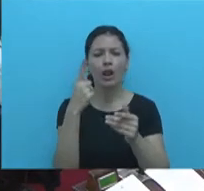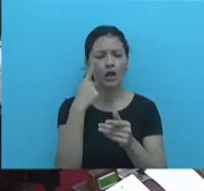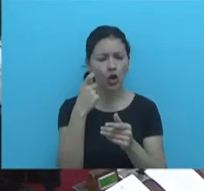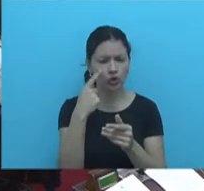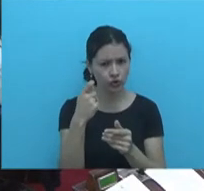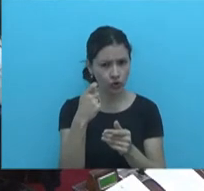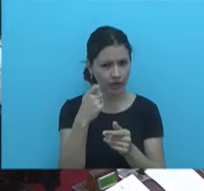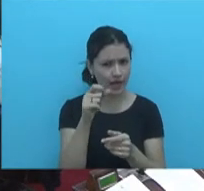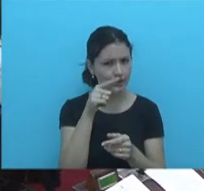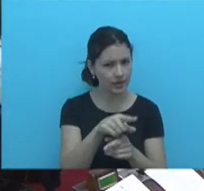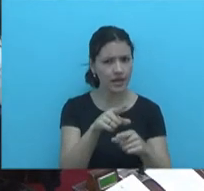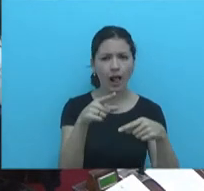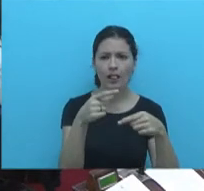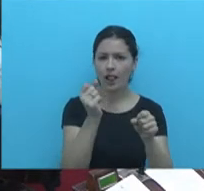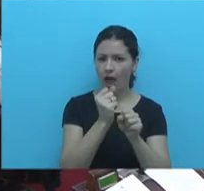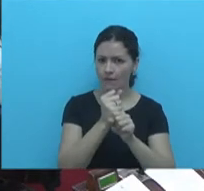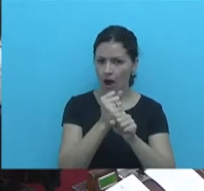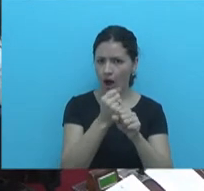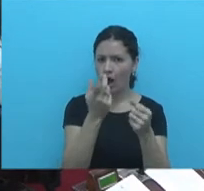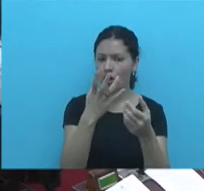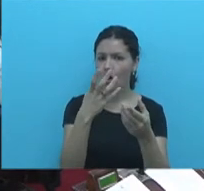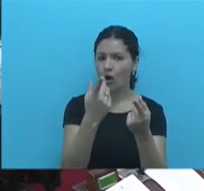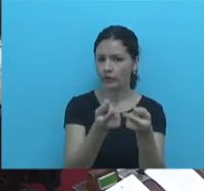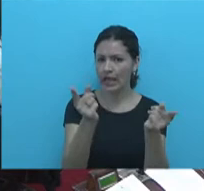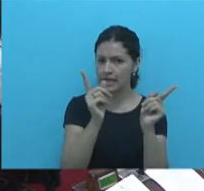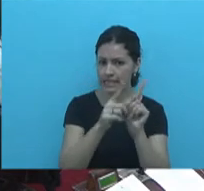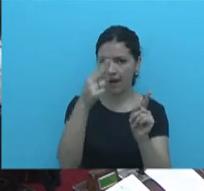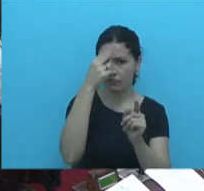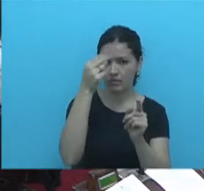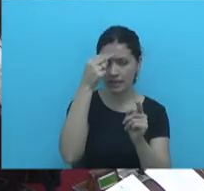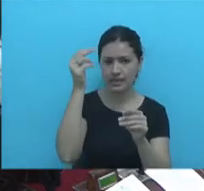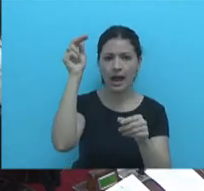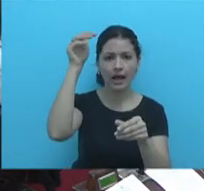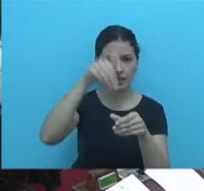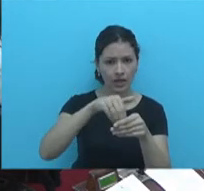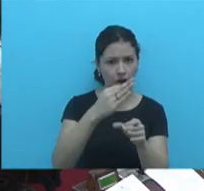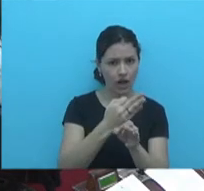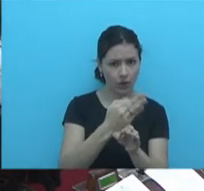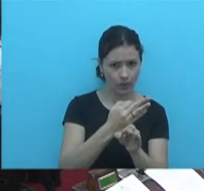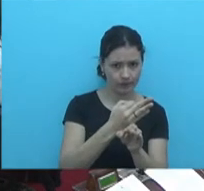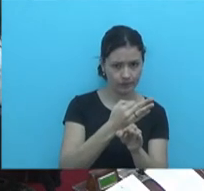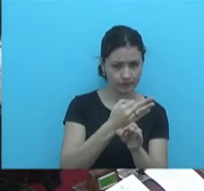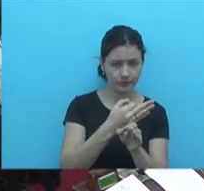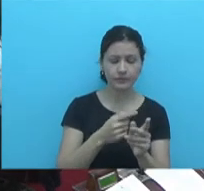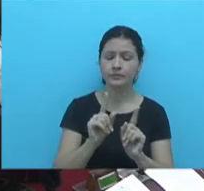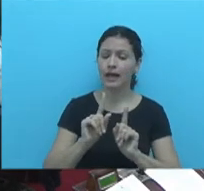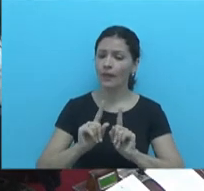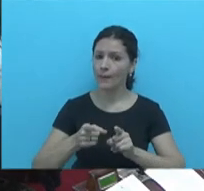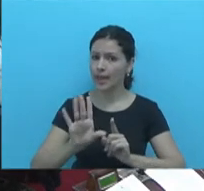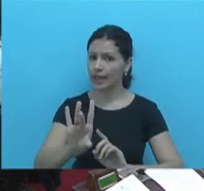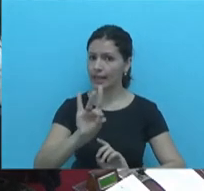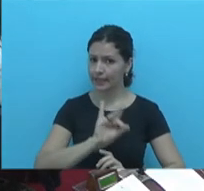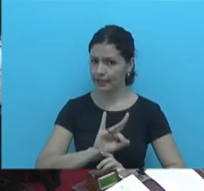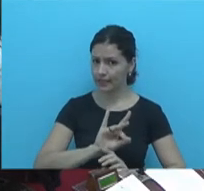supervisar el desarrollo de las salas de enfermería dentro de los establecimientos educativos, Asimismo, deberán designar